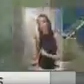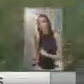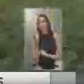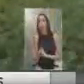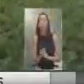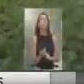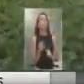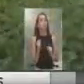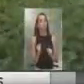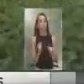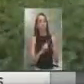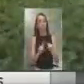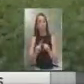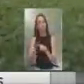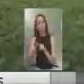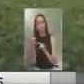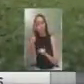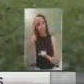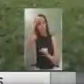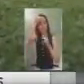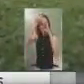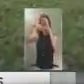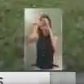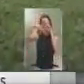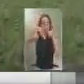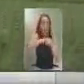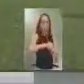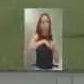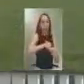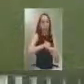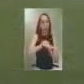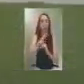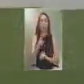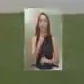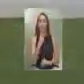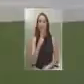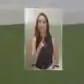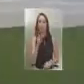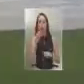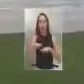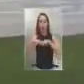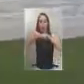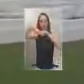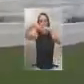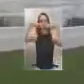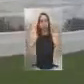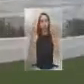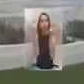guardar diferentes y entretenidos registros de nuestra vida.